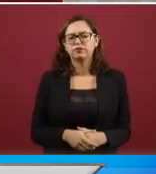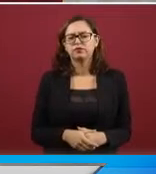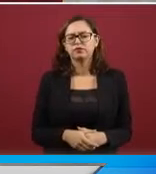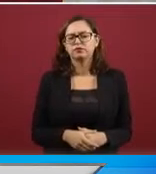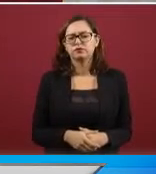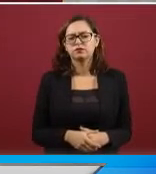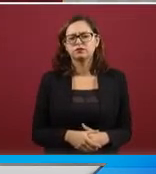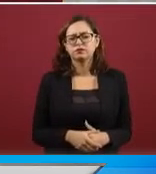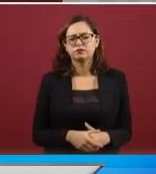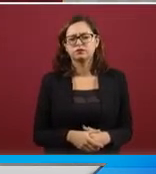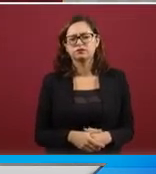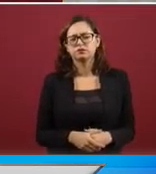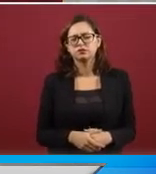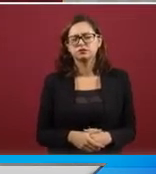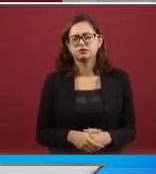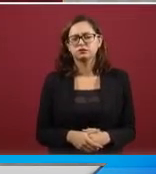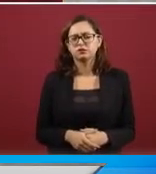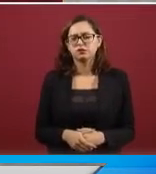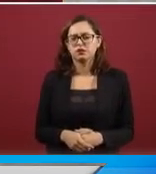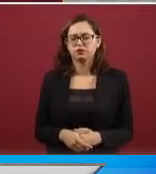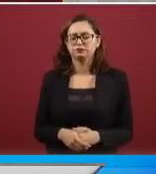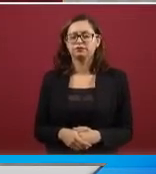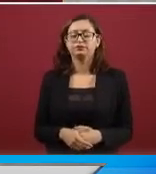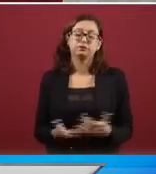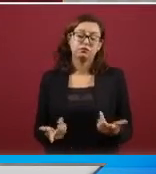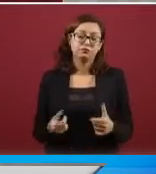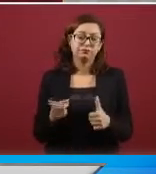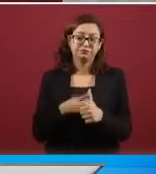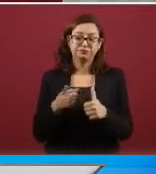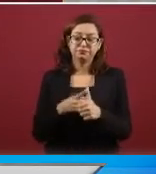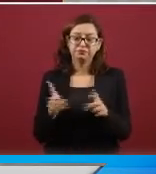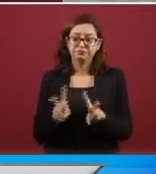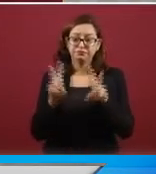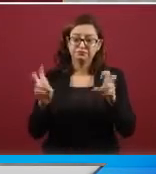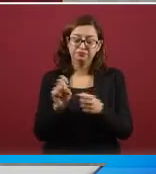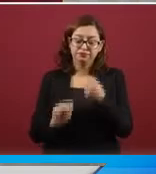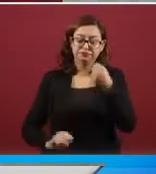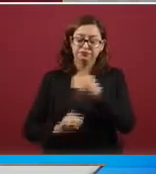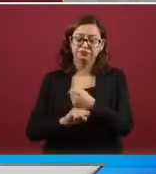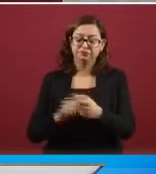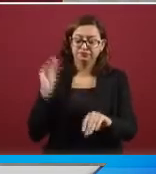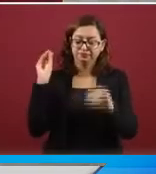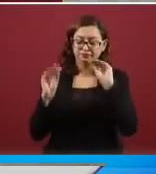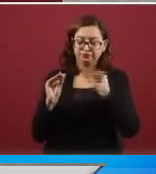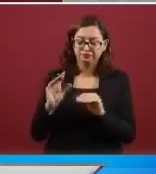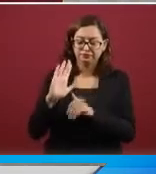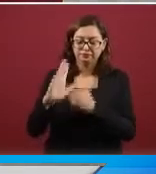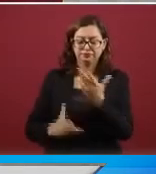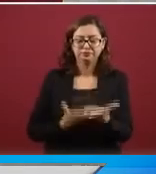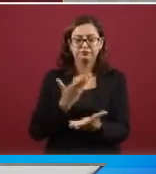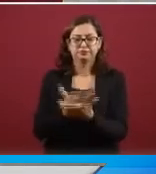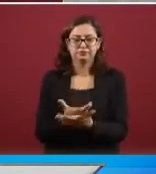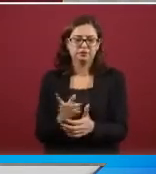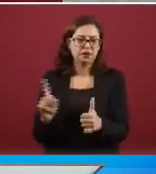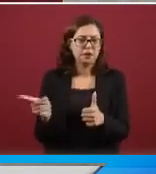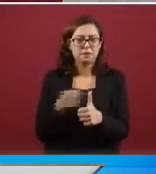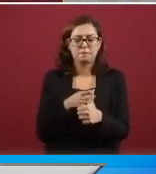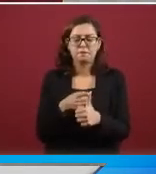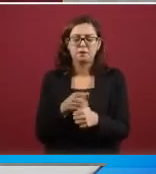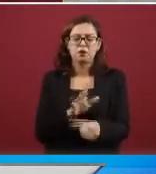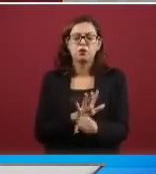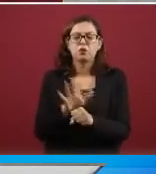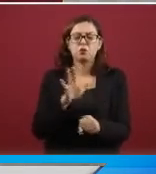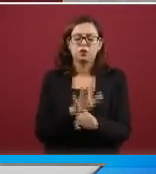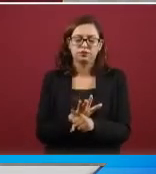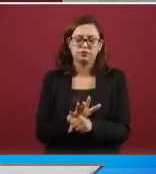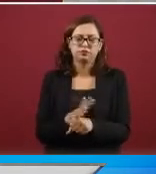46,000 millones de pesos de capitalización, y estos recursos no contemplan un recorte a la salud y educación. Se mantiene el compromiso de no subir